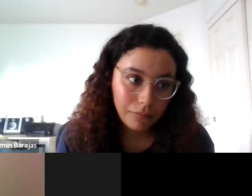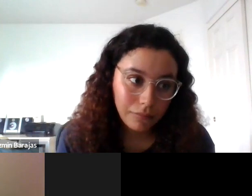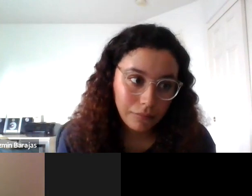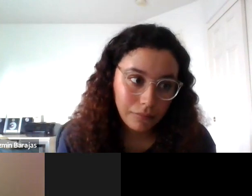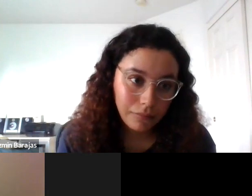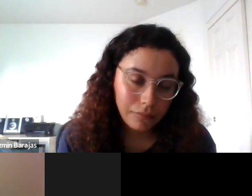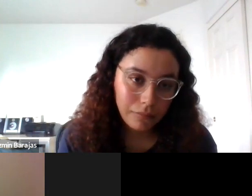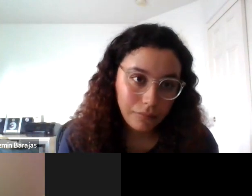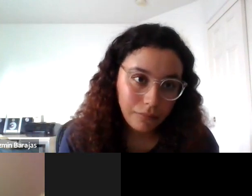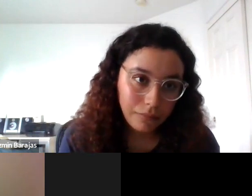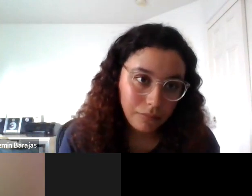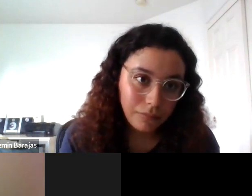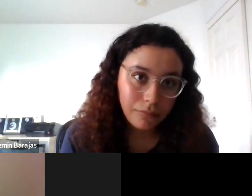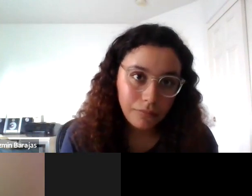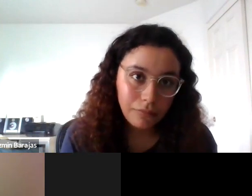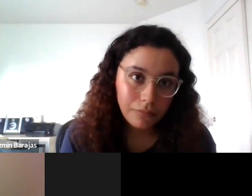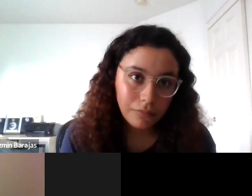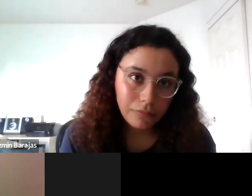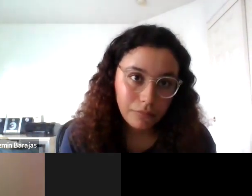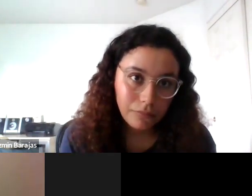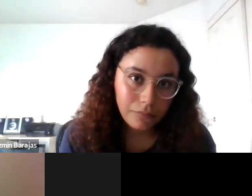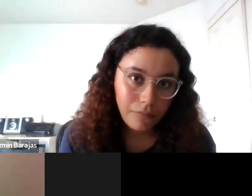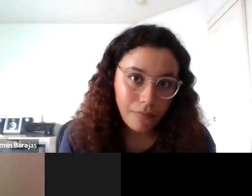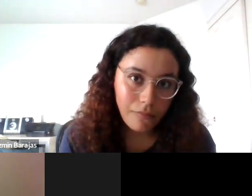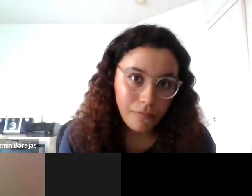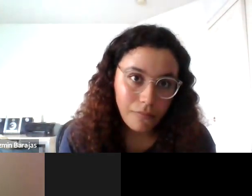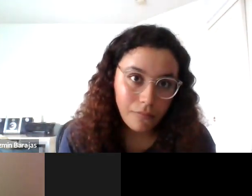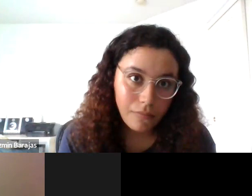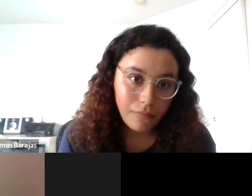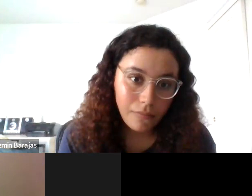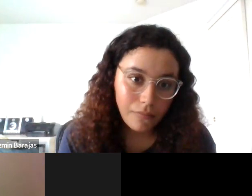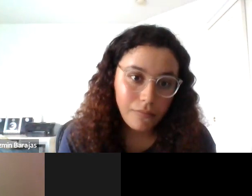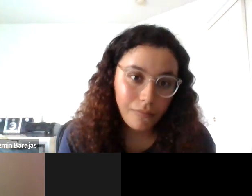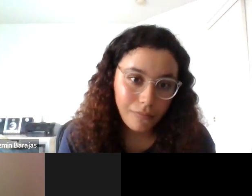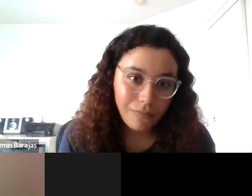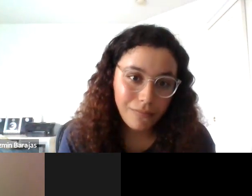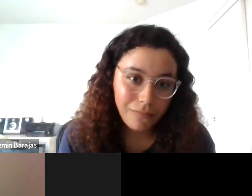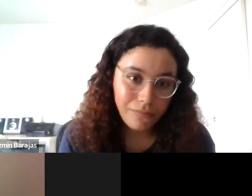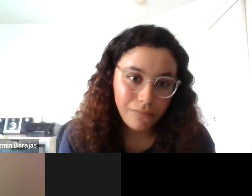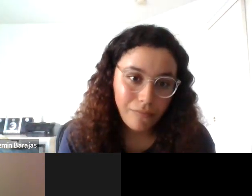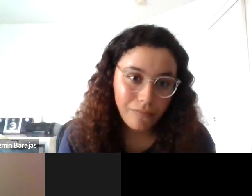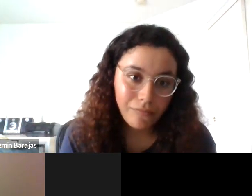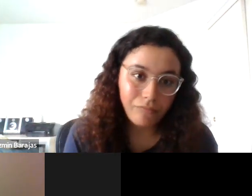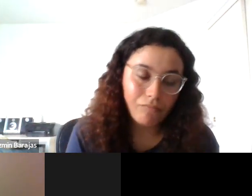I just little by little, they were able to accept me just as I am. Y